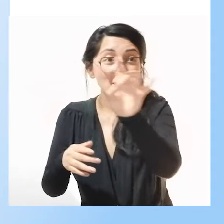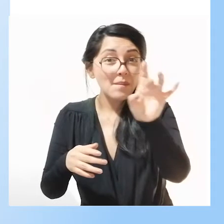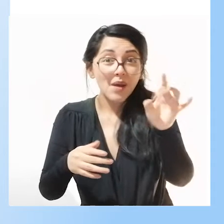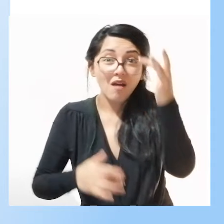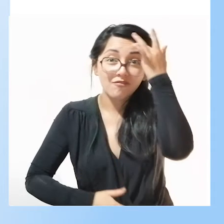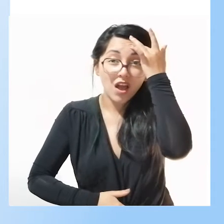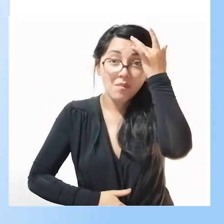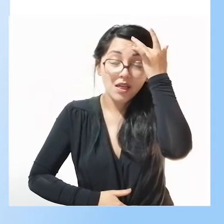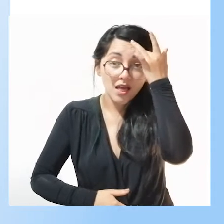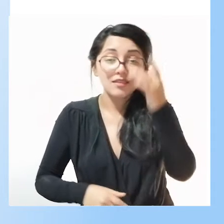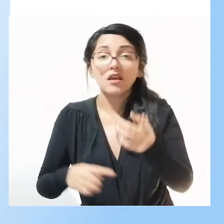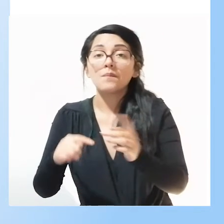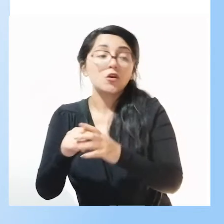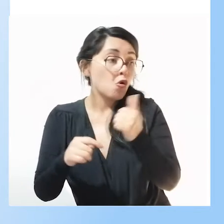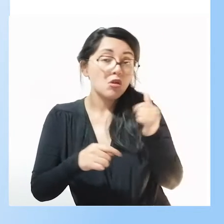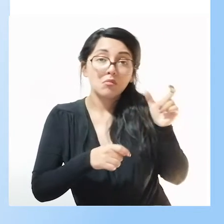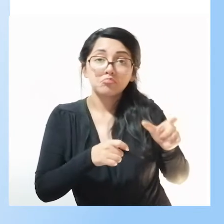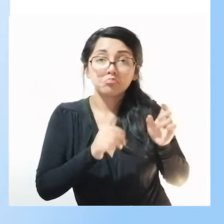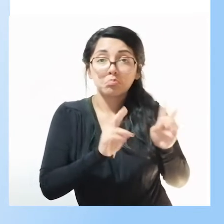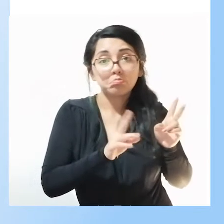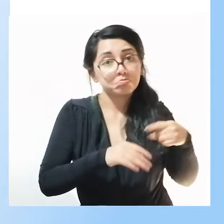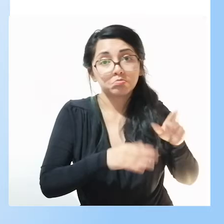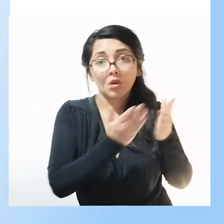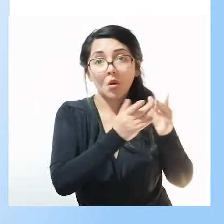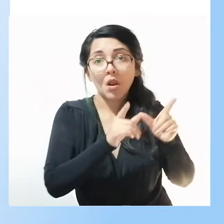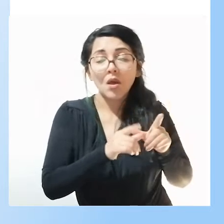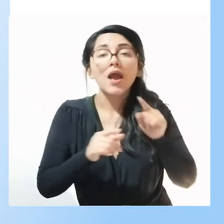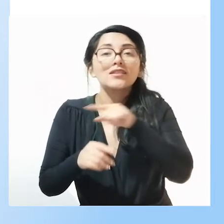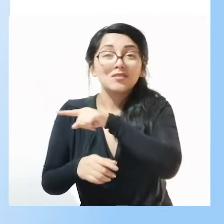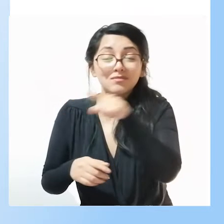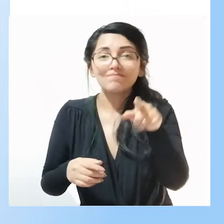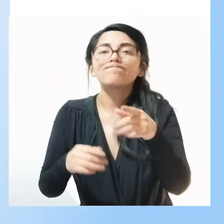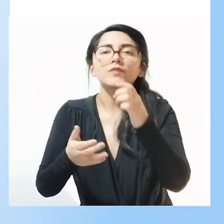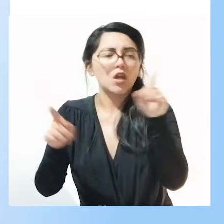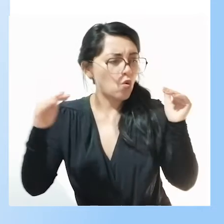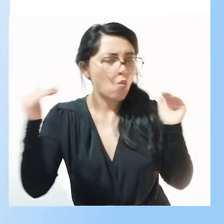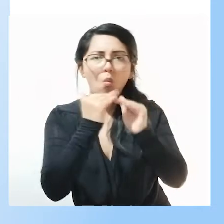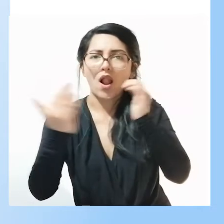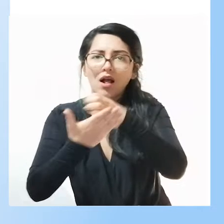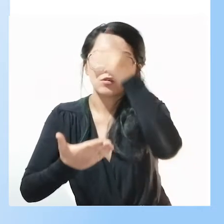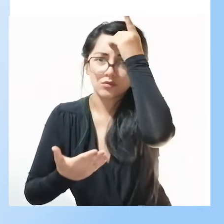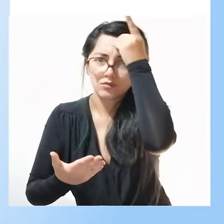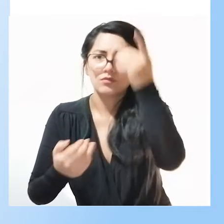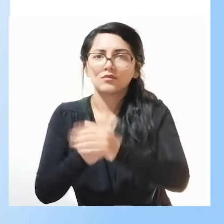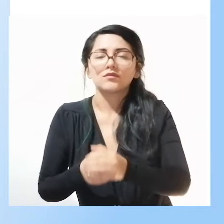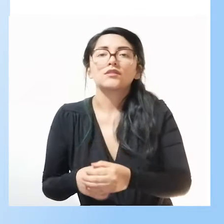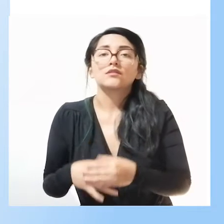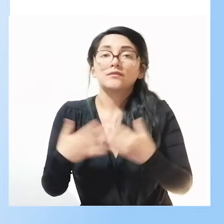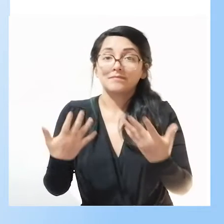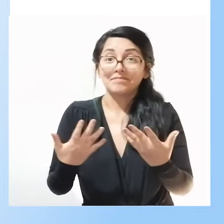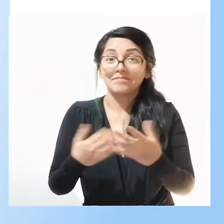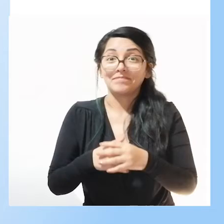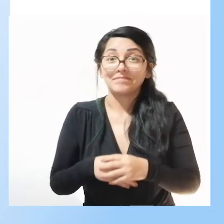una enfermedad y las que no, y porque también contribuye a la inserción social, reduciendo el estigma social que representa la